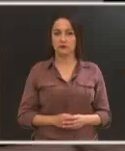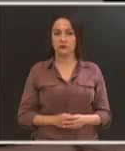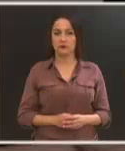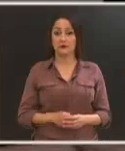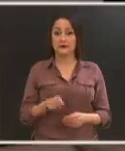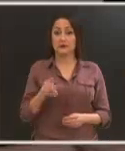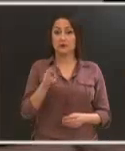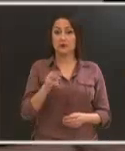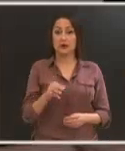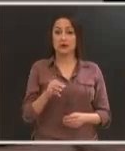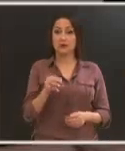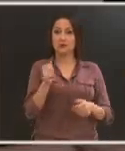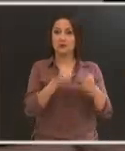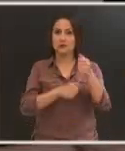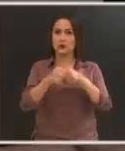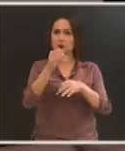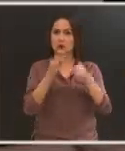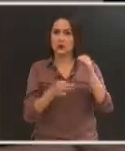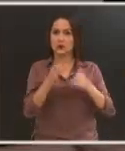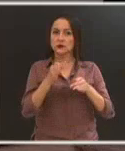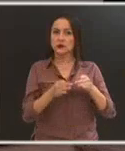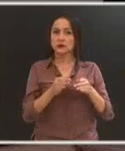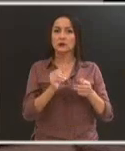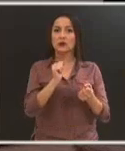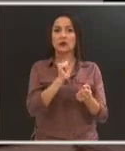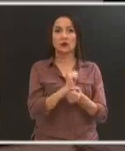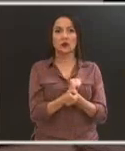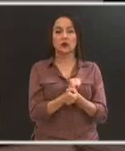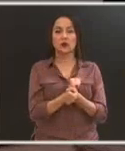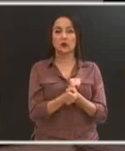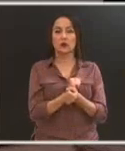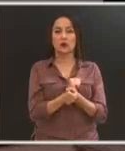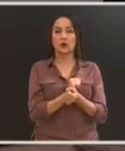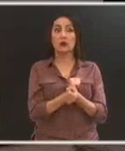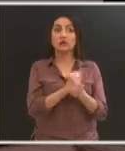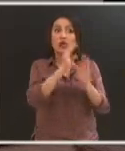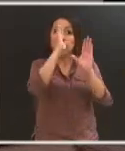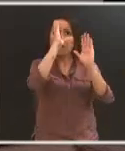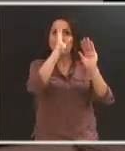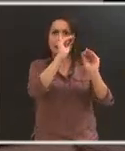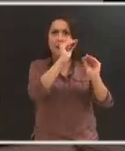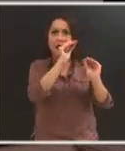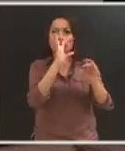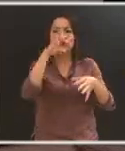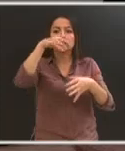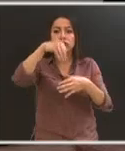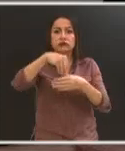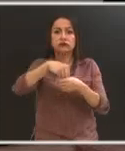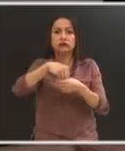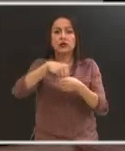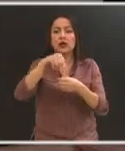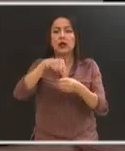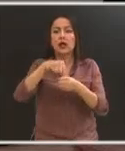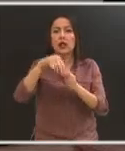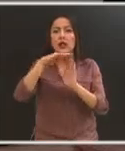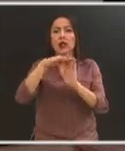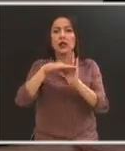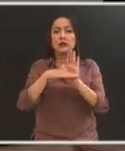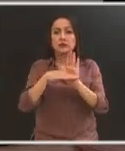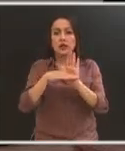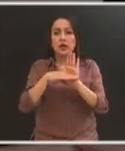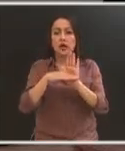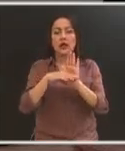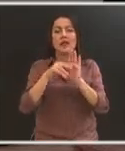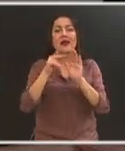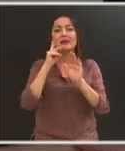Este martes las autoridades judiciales detuvieron al que han informado pertenecía a la lista del top